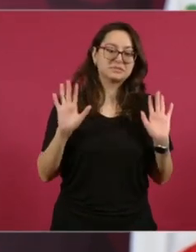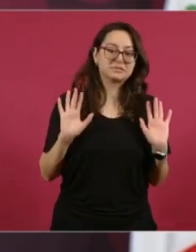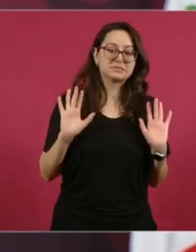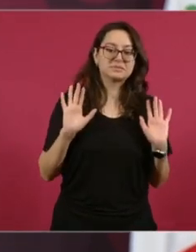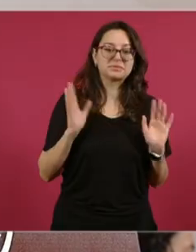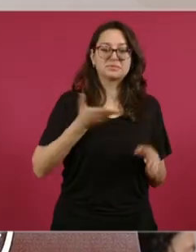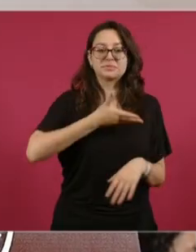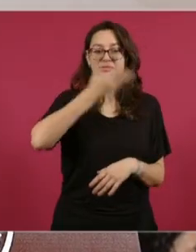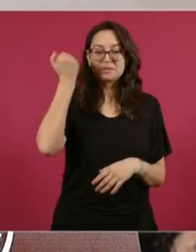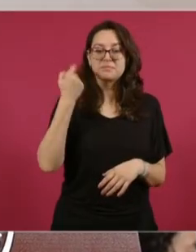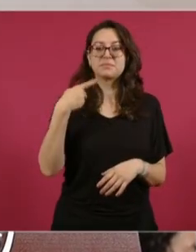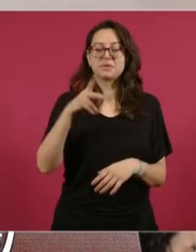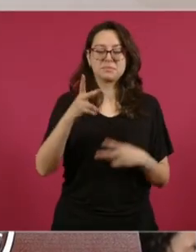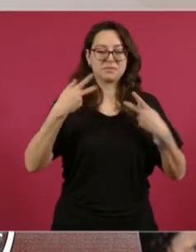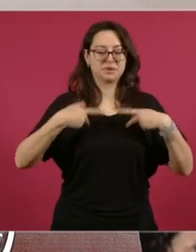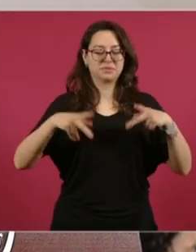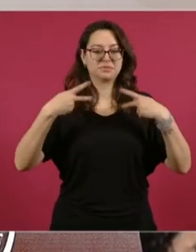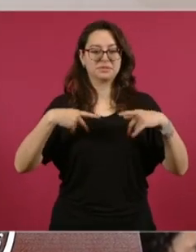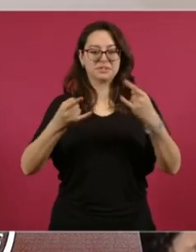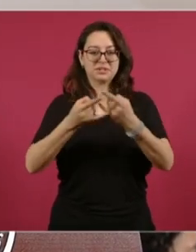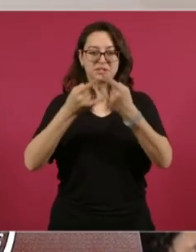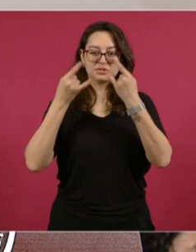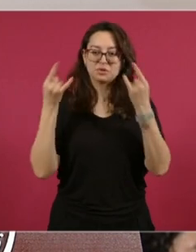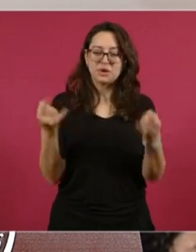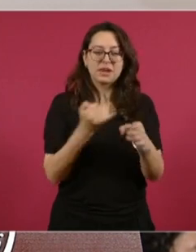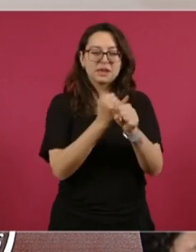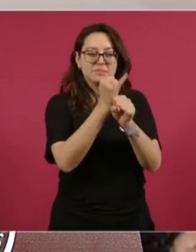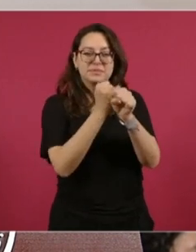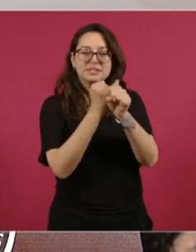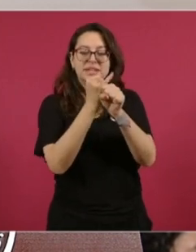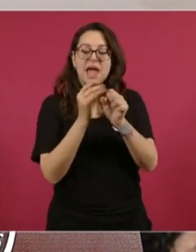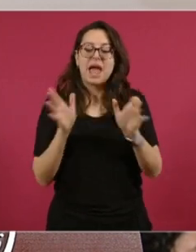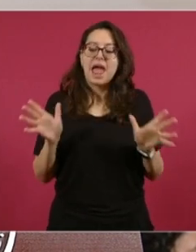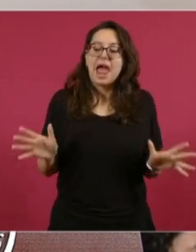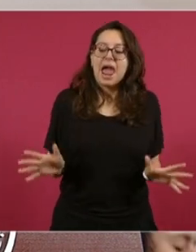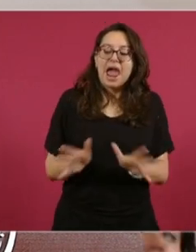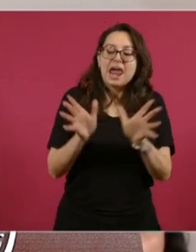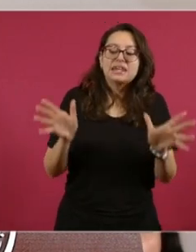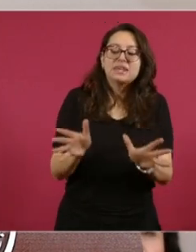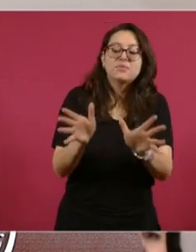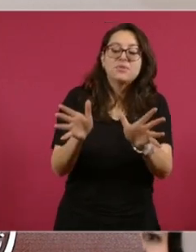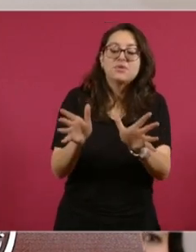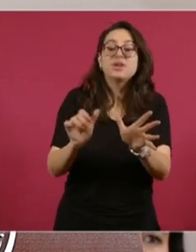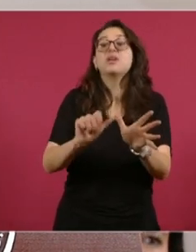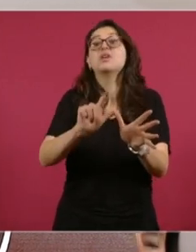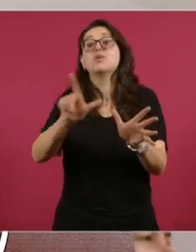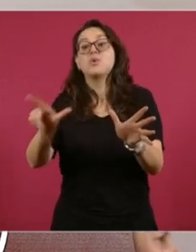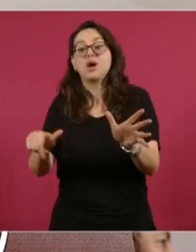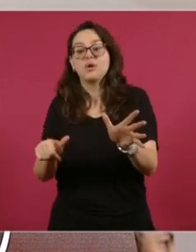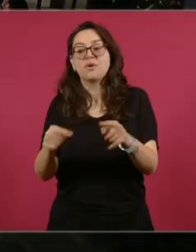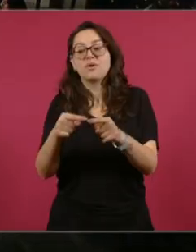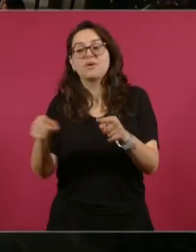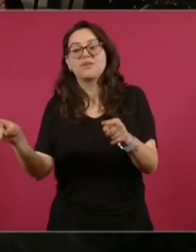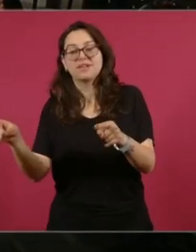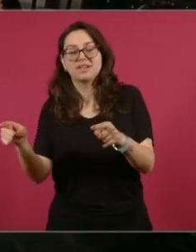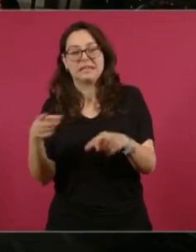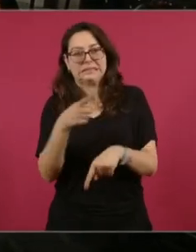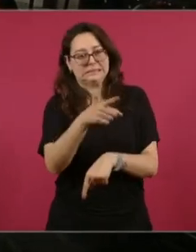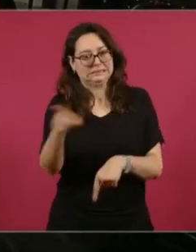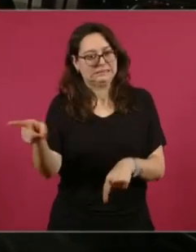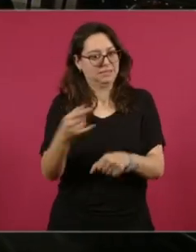pero los historiadores sí nos pueden ayudar. Bueno, ánimo, ánimo. Y vamos